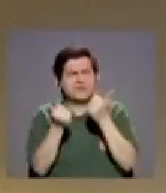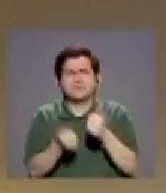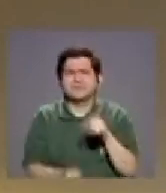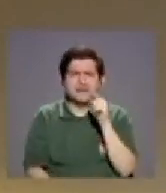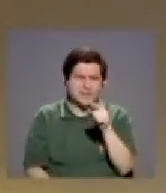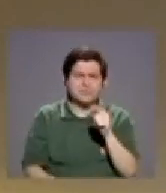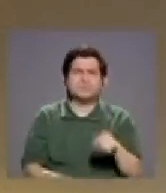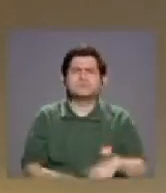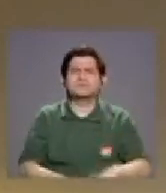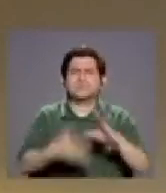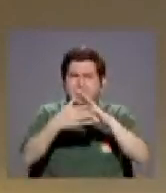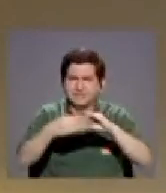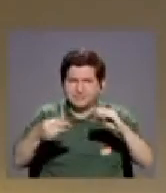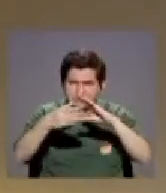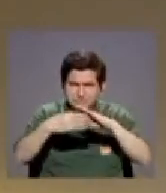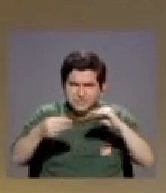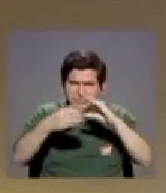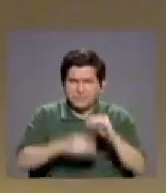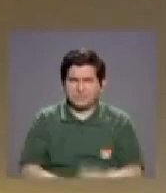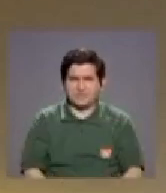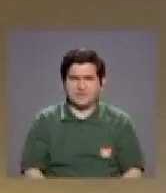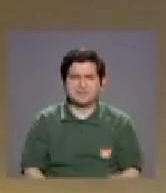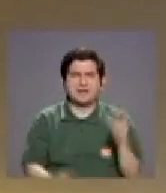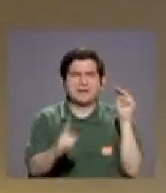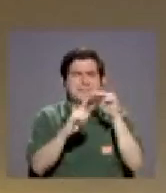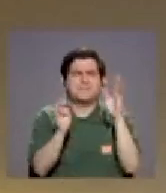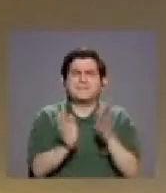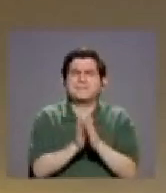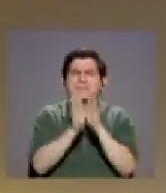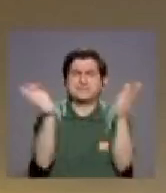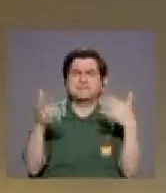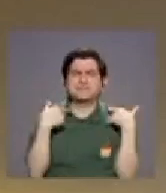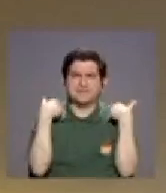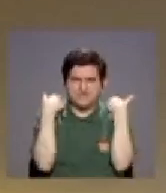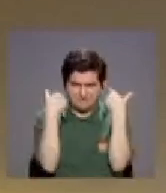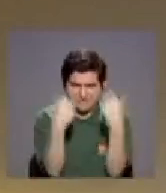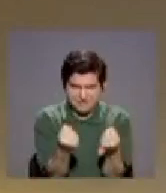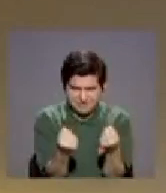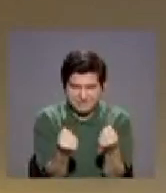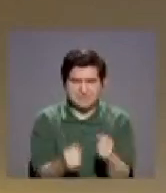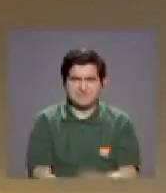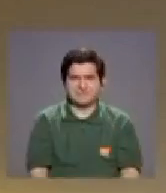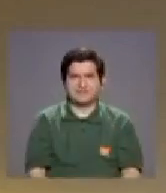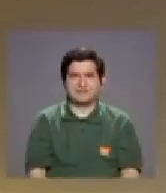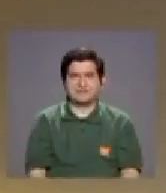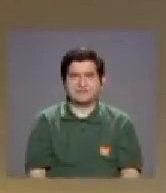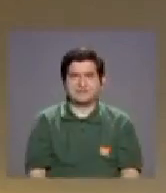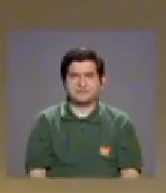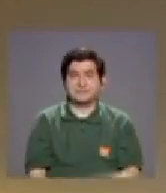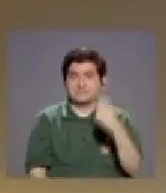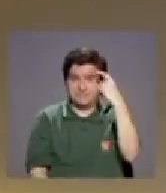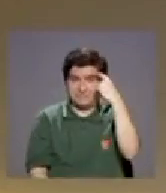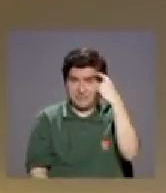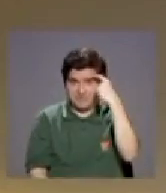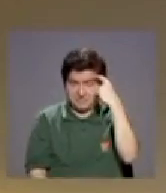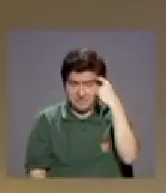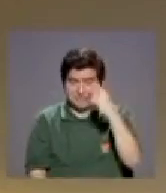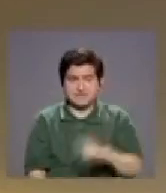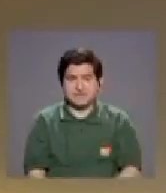la doctora el mensaje en general de salud en el año